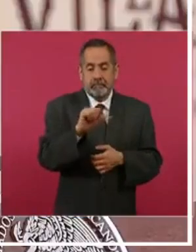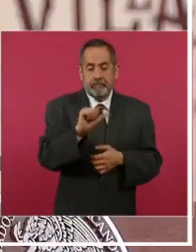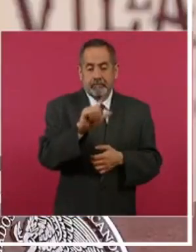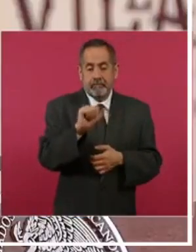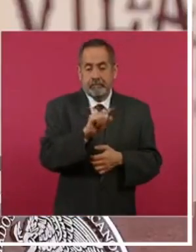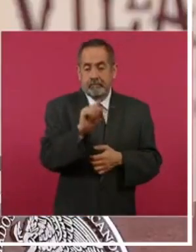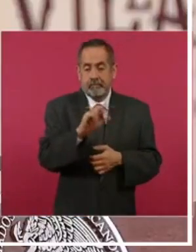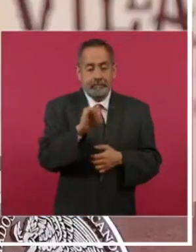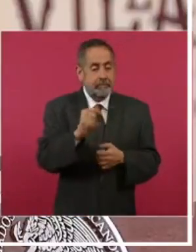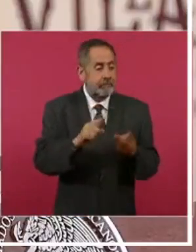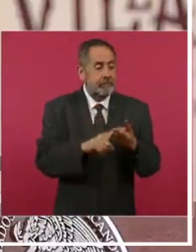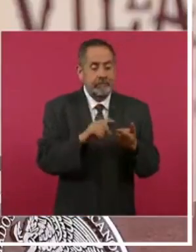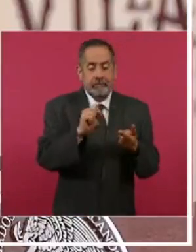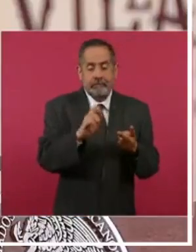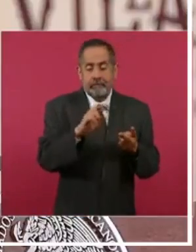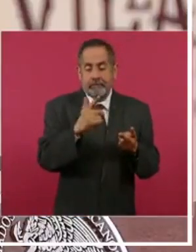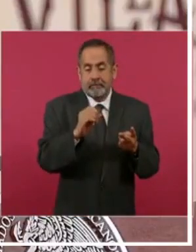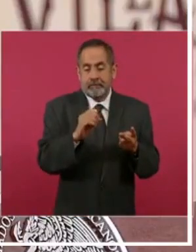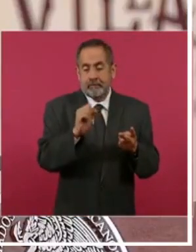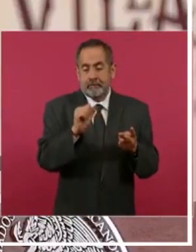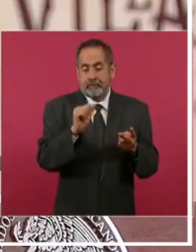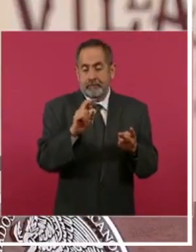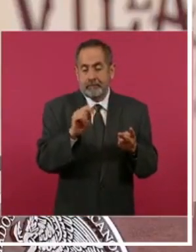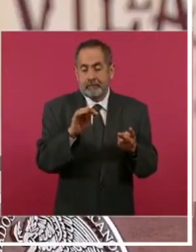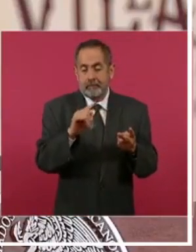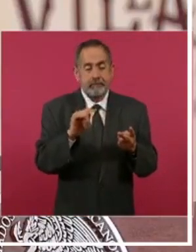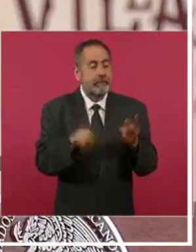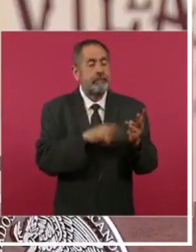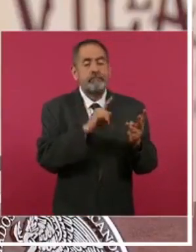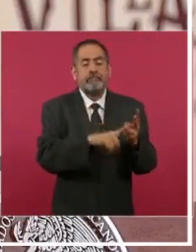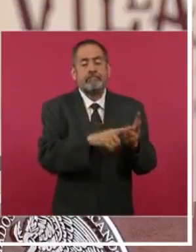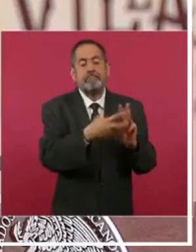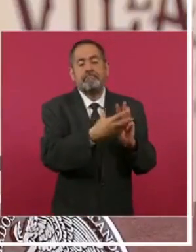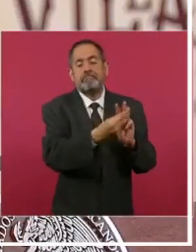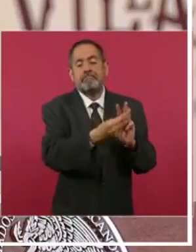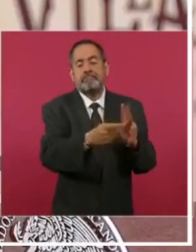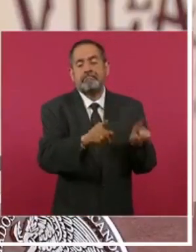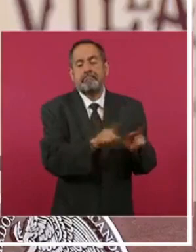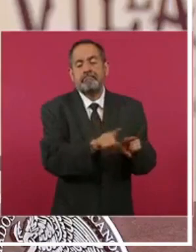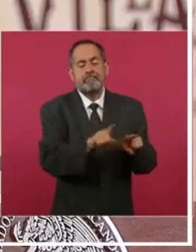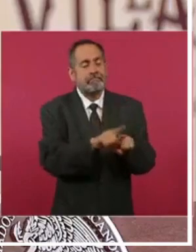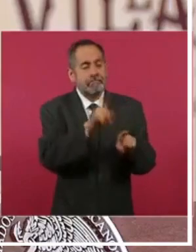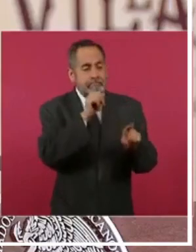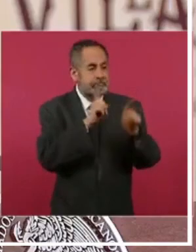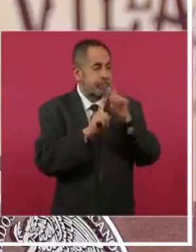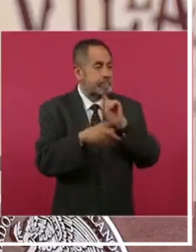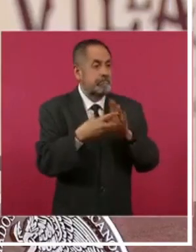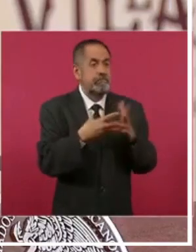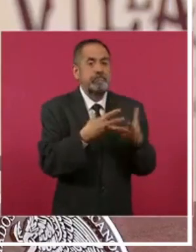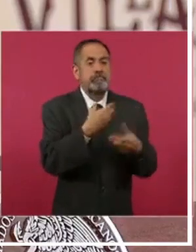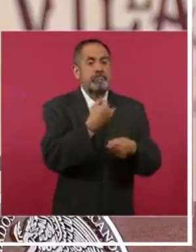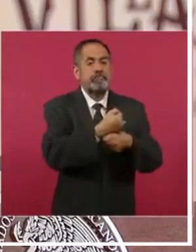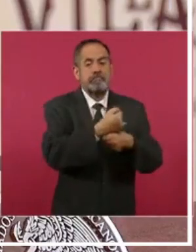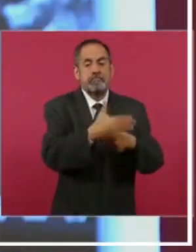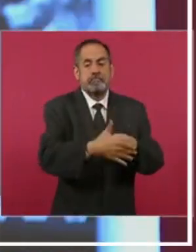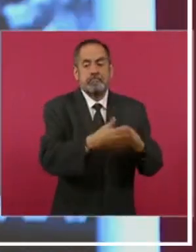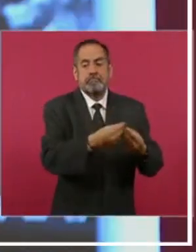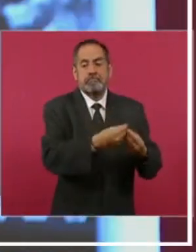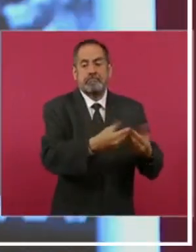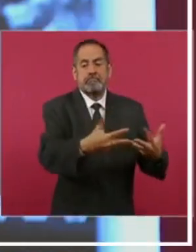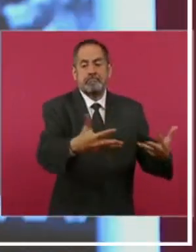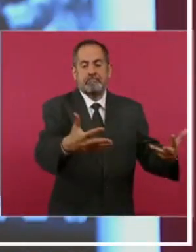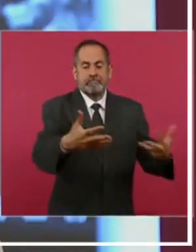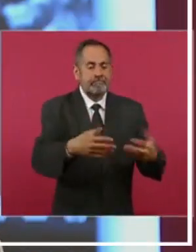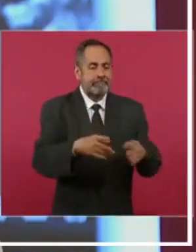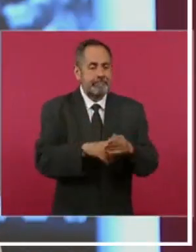periodista Sergio Sarmiento, y no podía faltar el eco de los medios como el diario